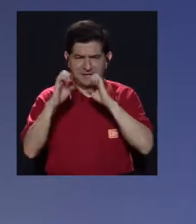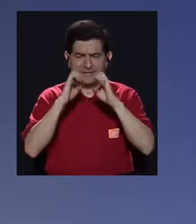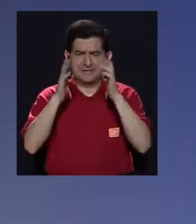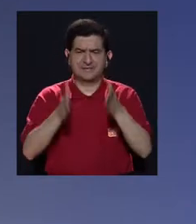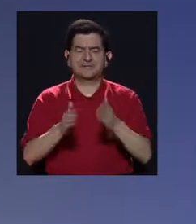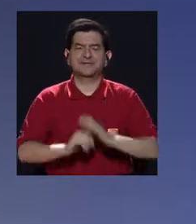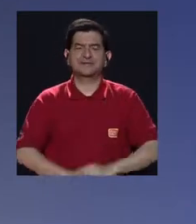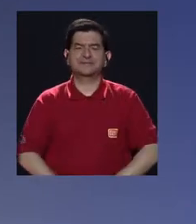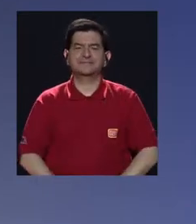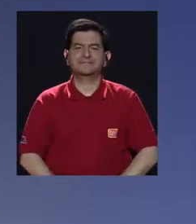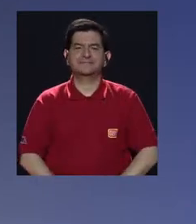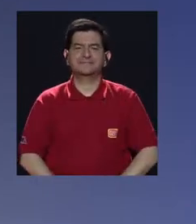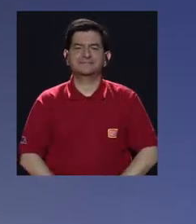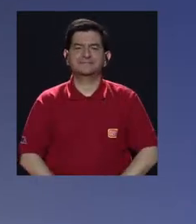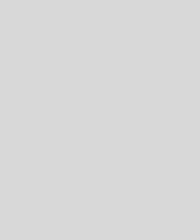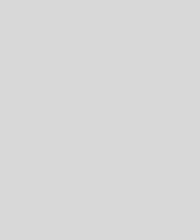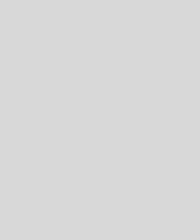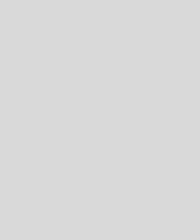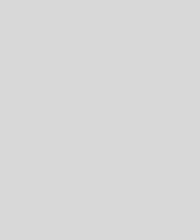entrevista